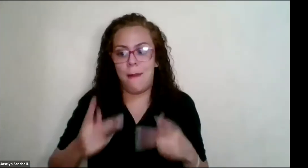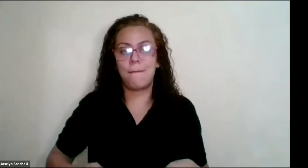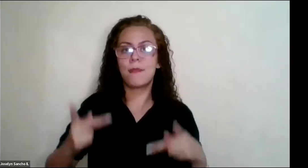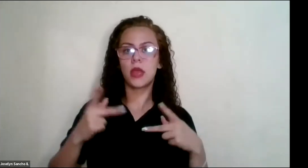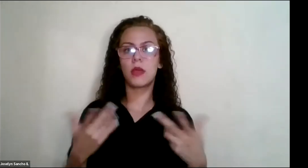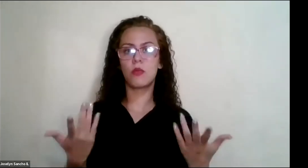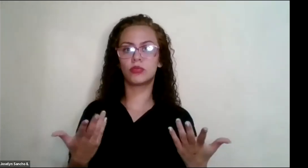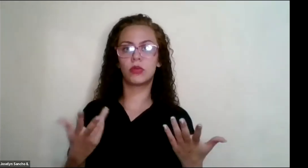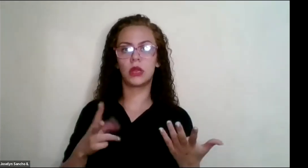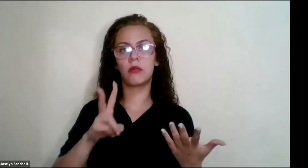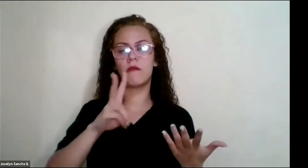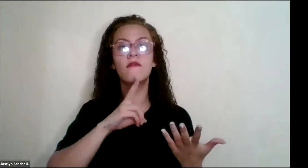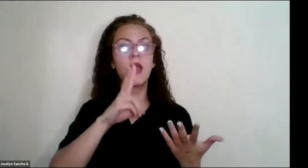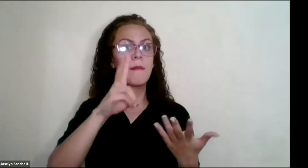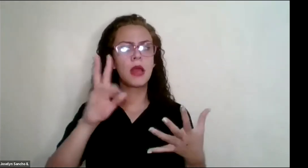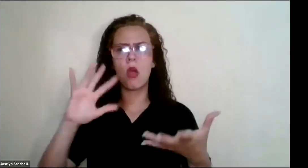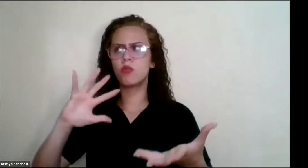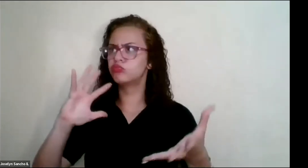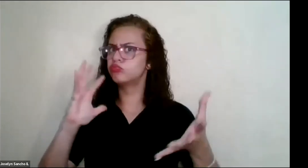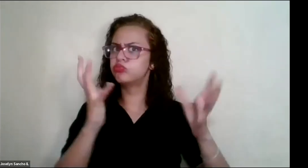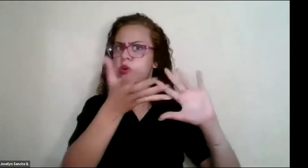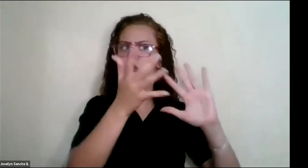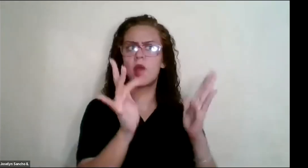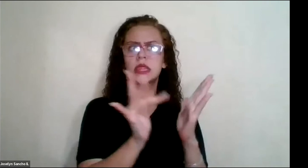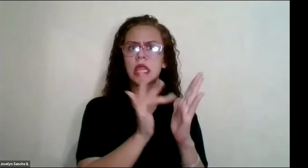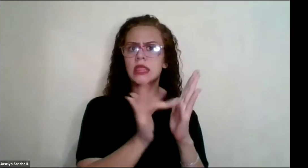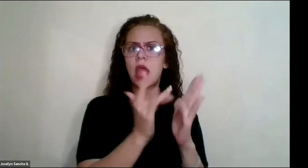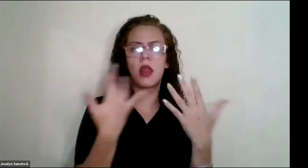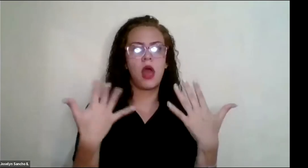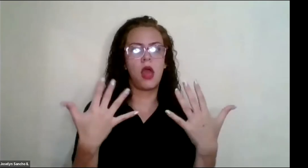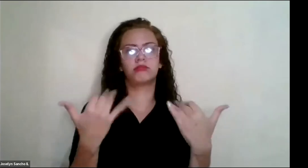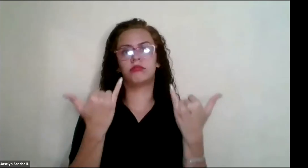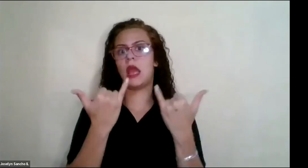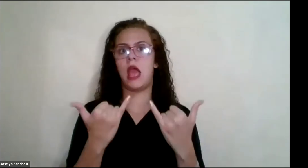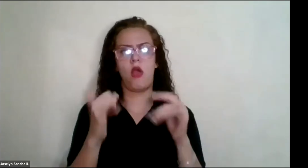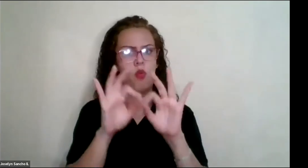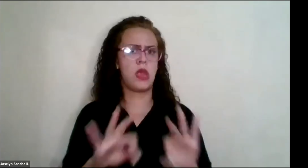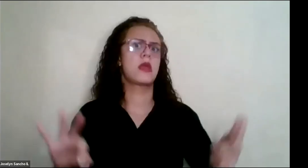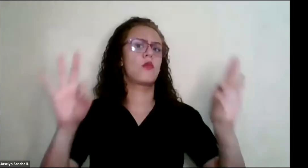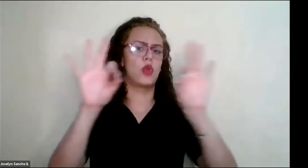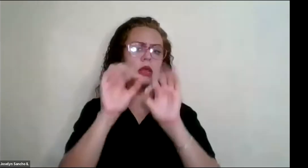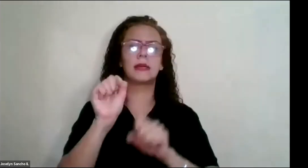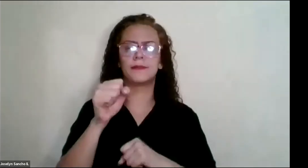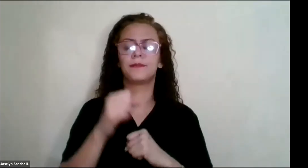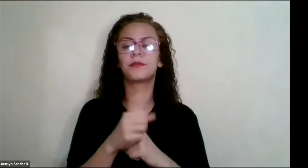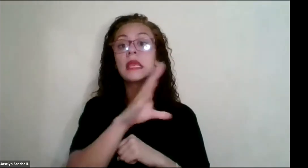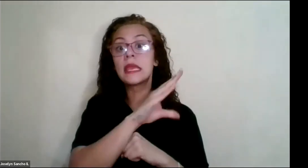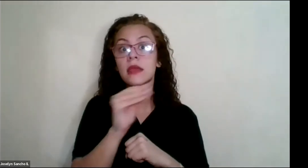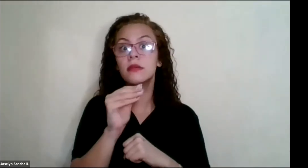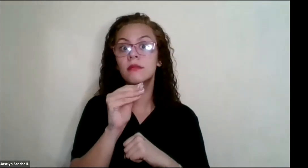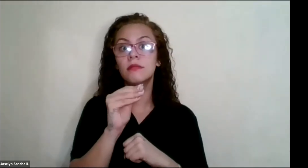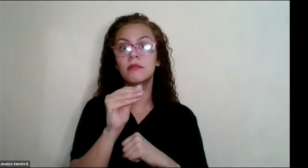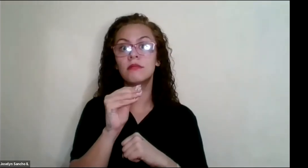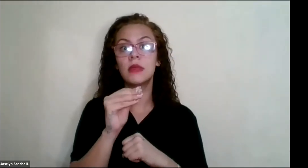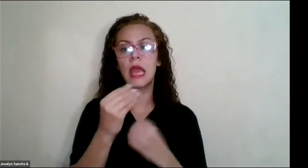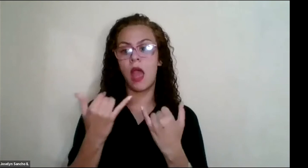que realmente la transformación digital ha sido fundamental y sobre todo